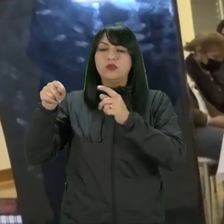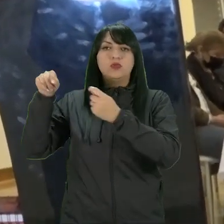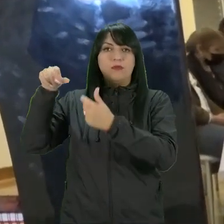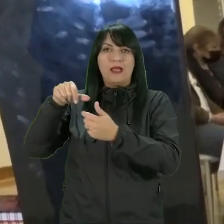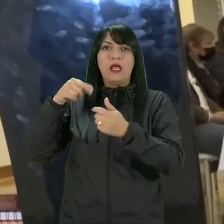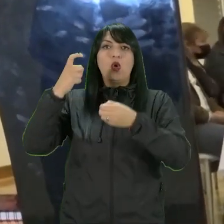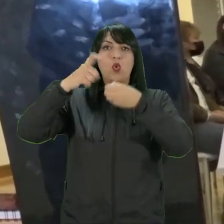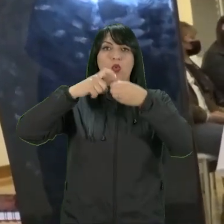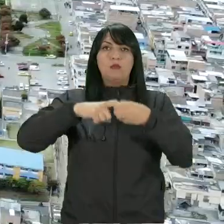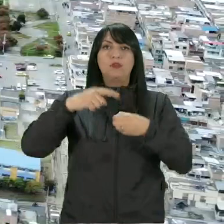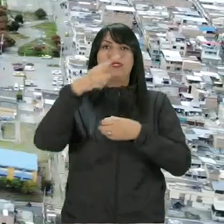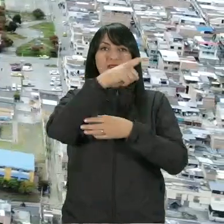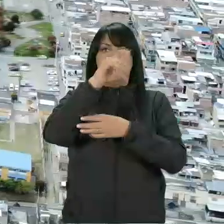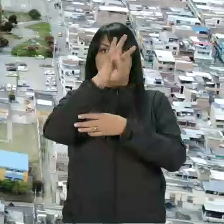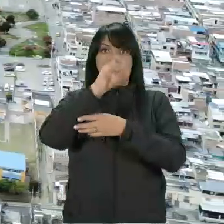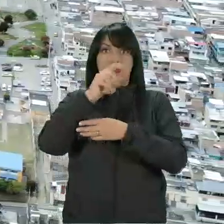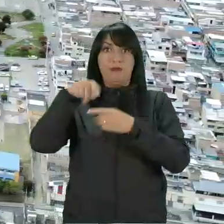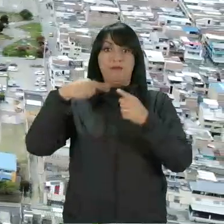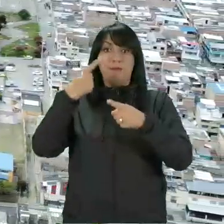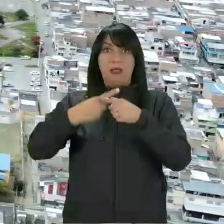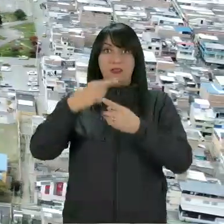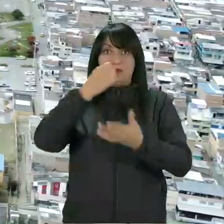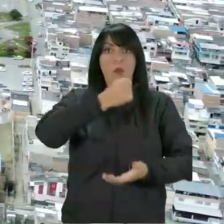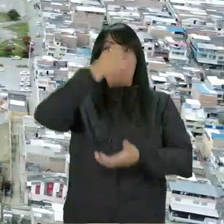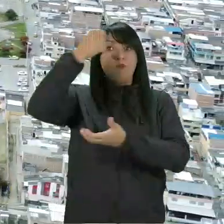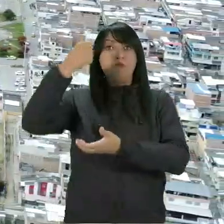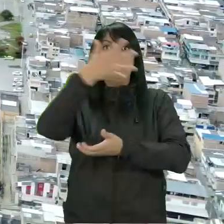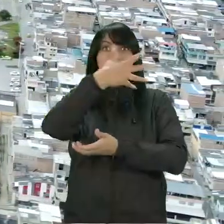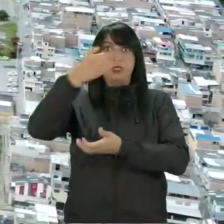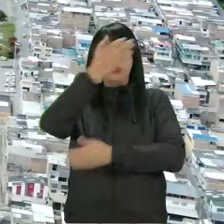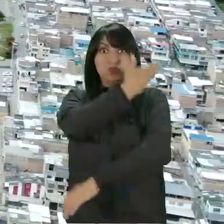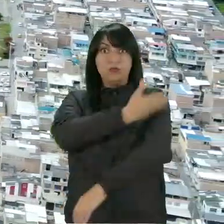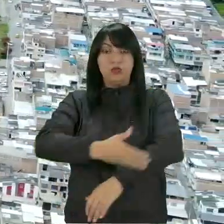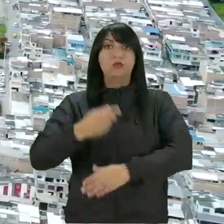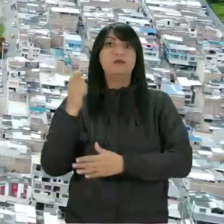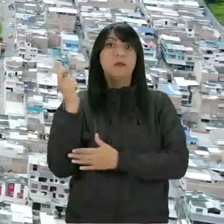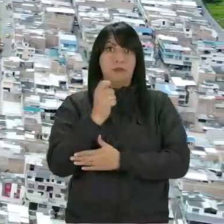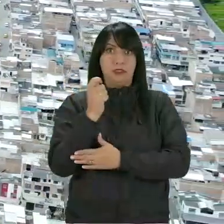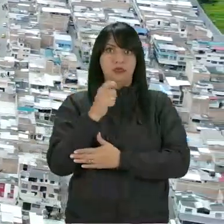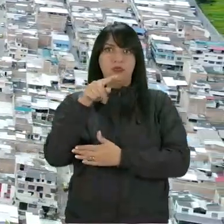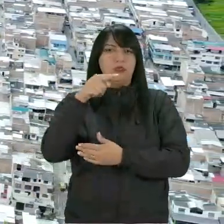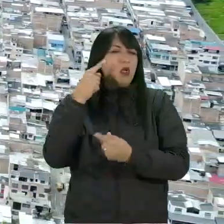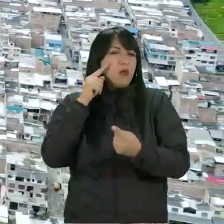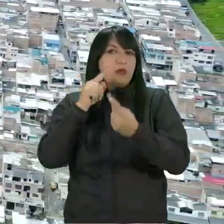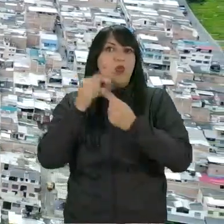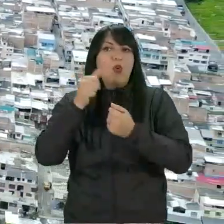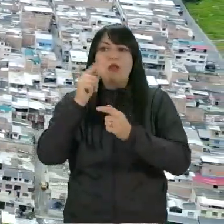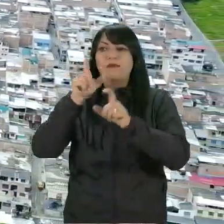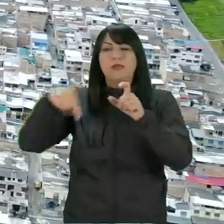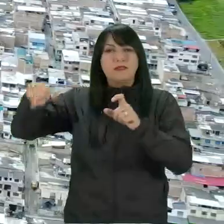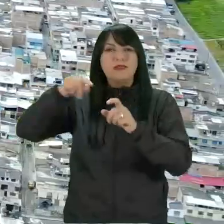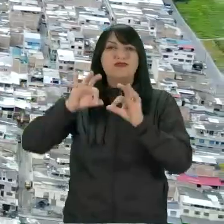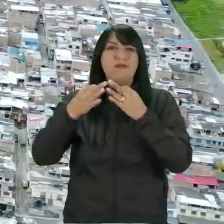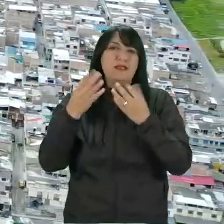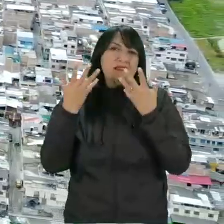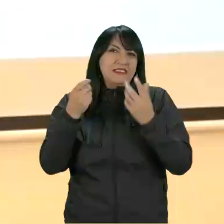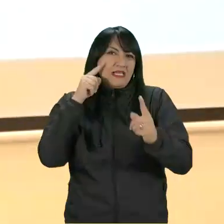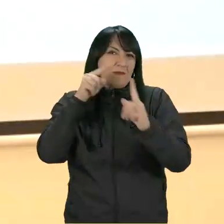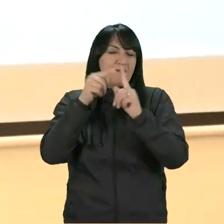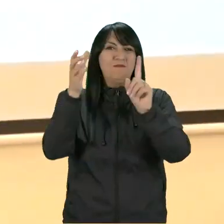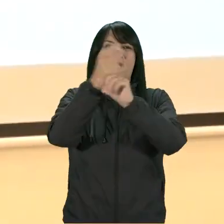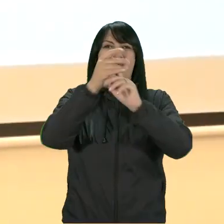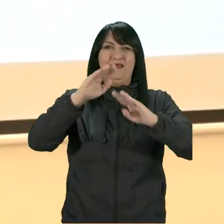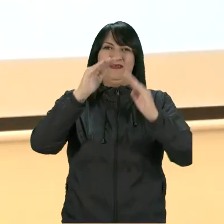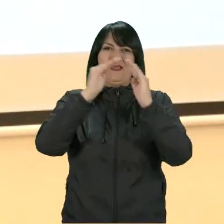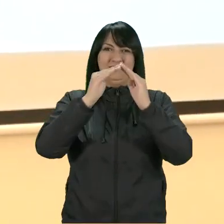tenemos más de 140 cupos disponibles y con una inversión de 500 millones de pesos esperamos acercar a estas